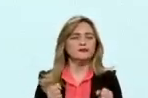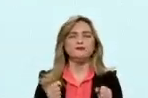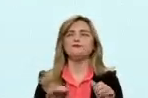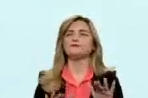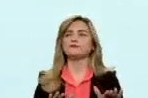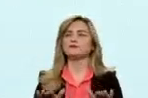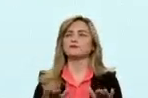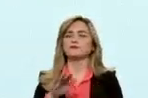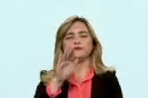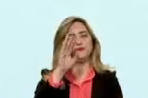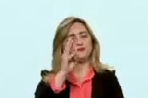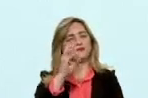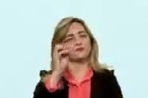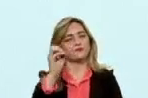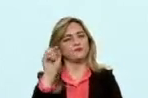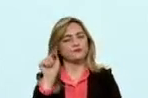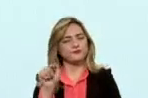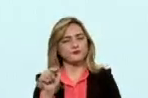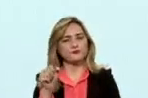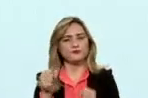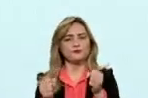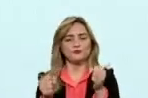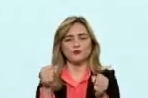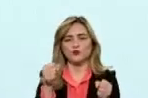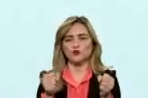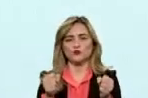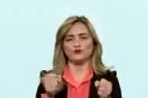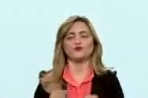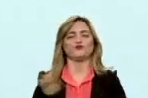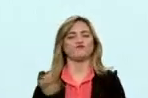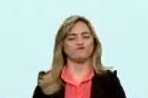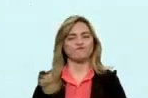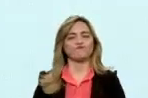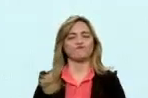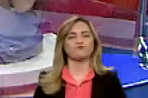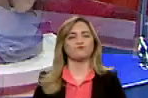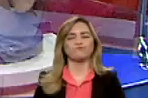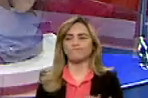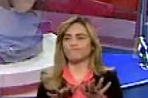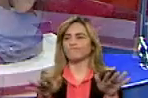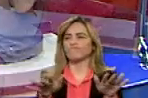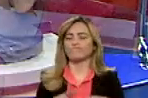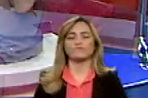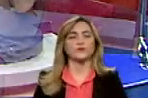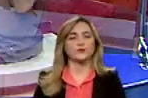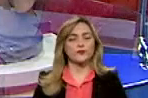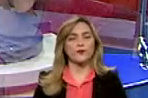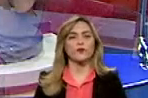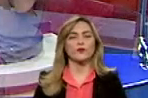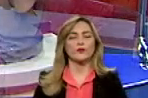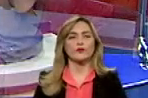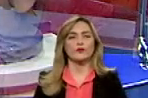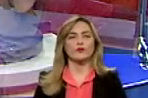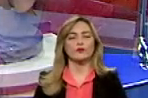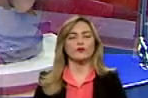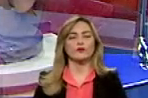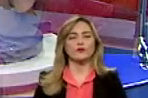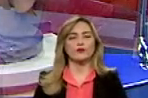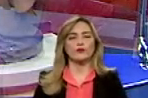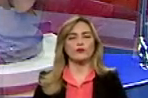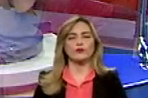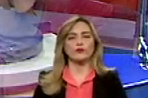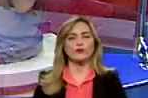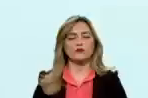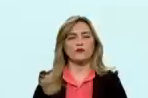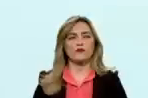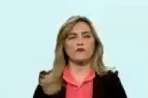maneja aproximadamente 600 mil vehículos como un parque automotor global. Hay que considerar, Marisabel, que en la